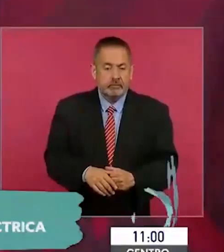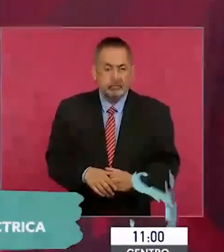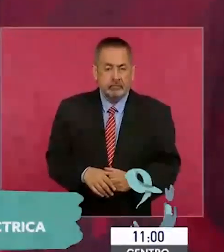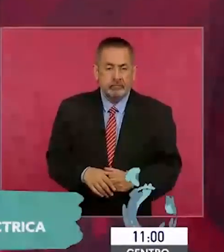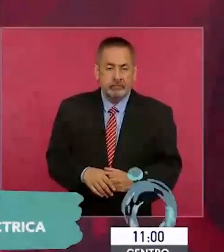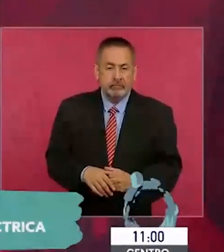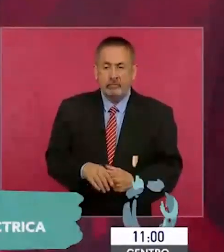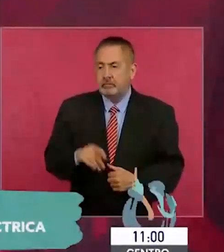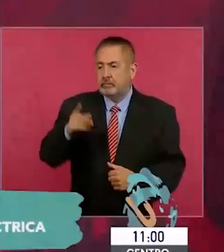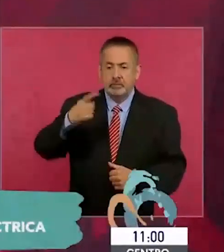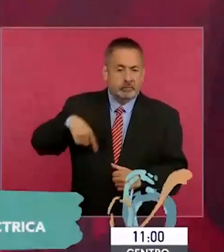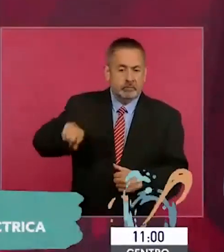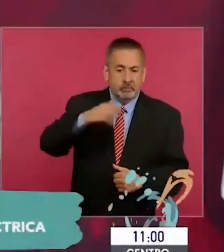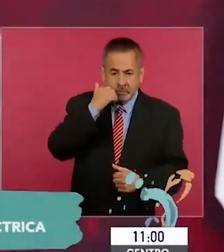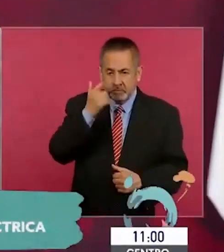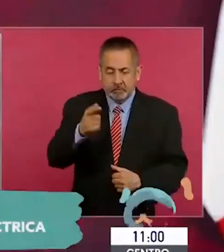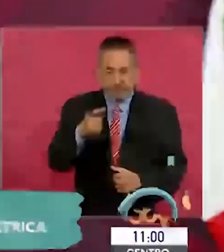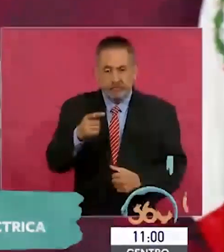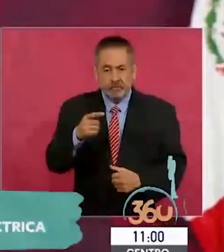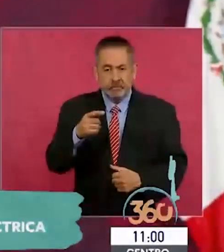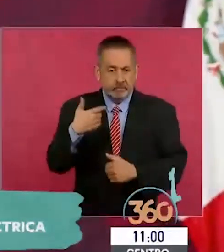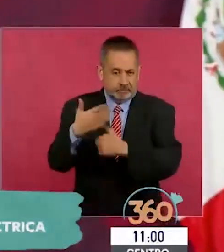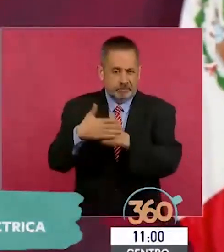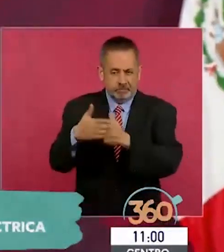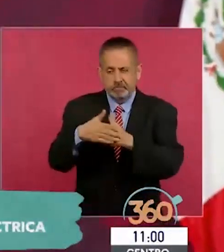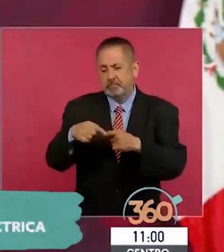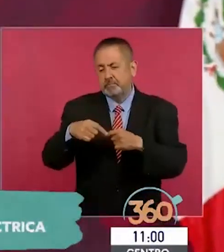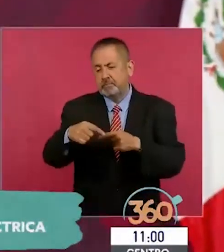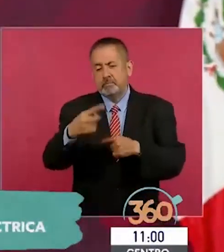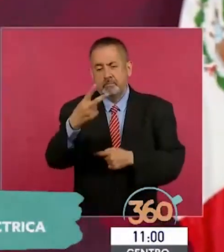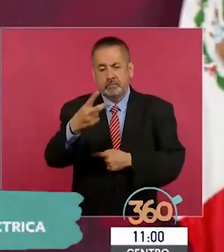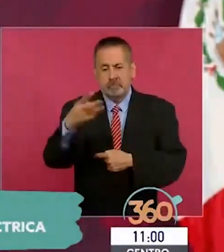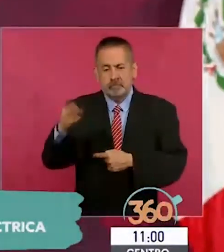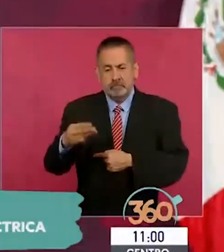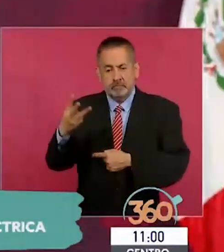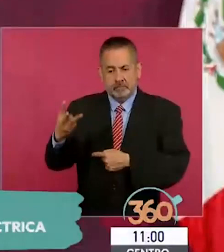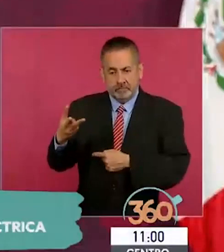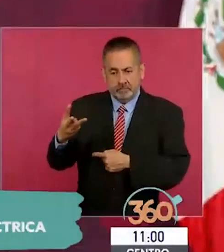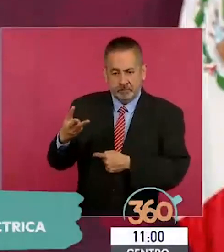se tengan las dos terceras partes,